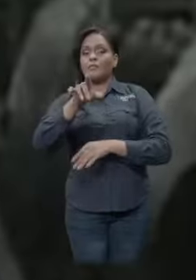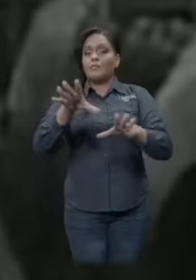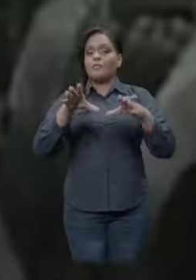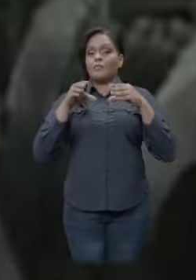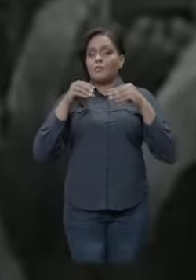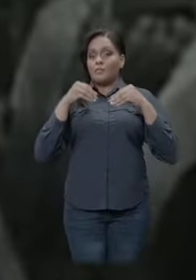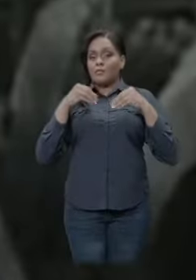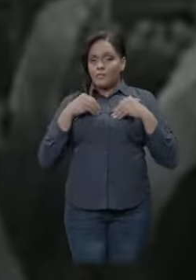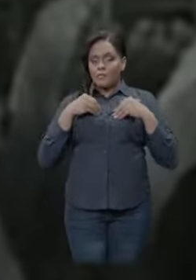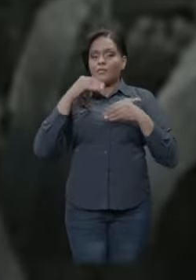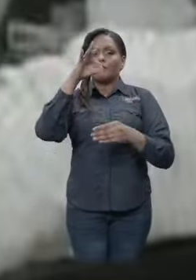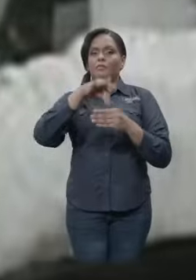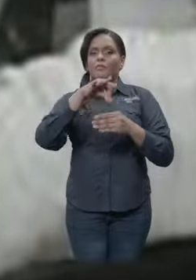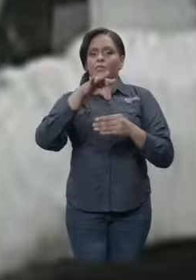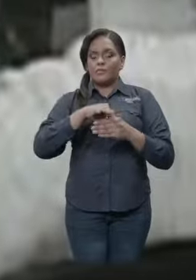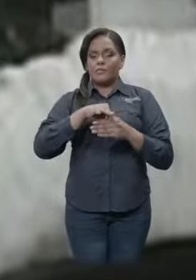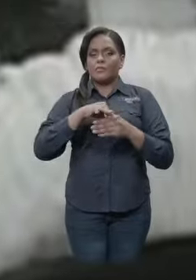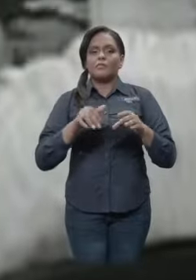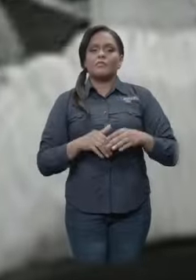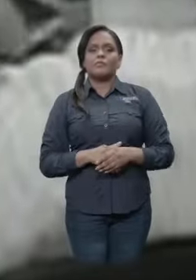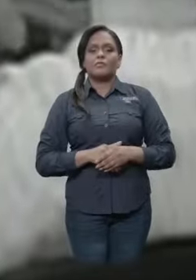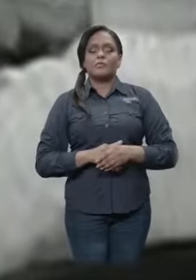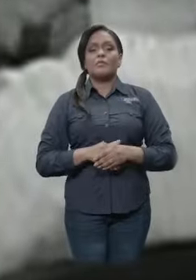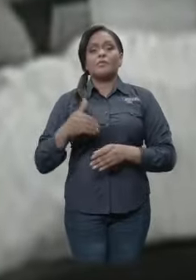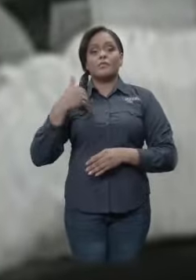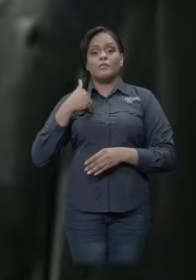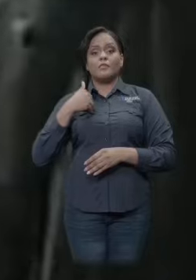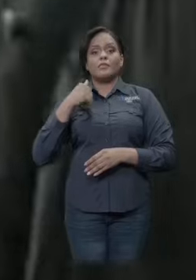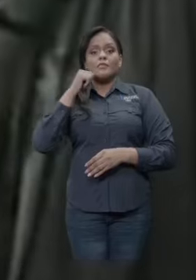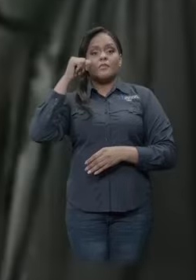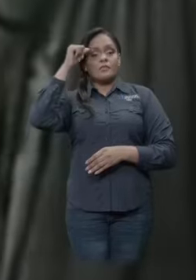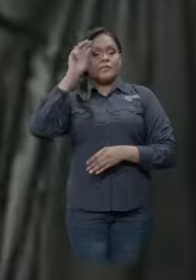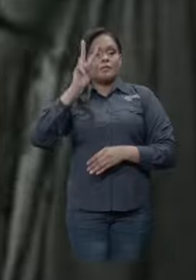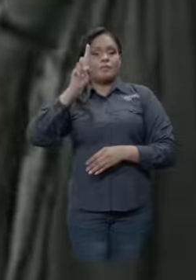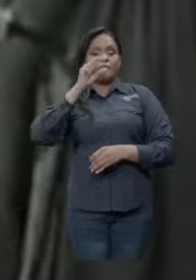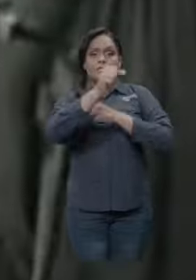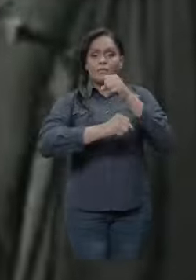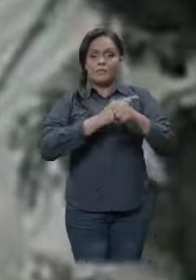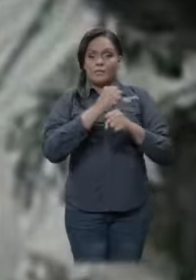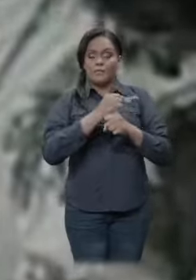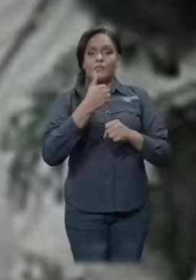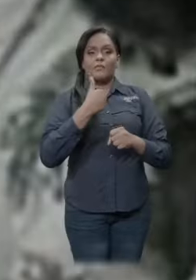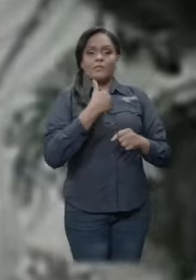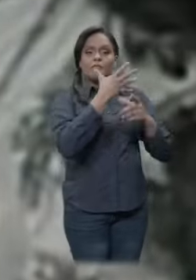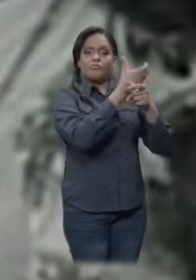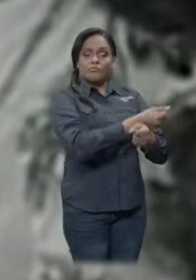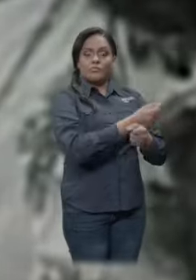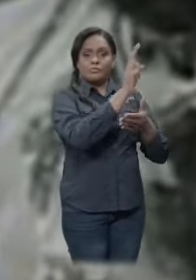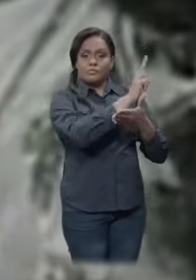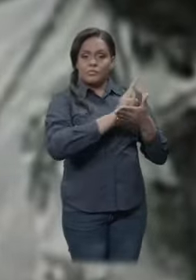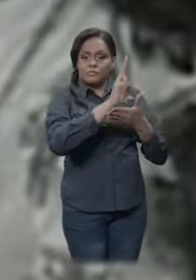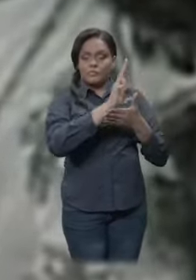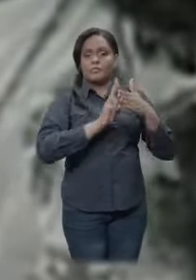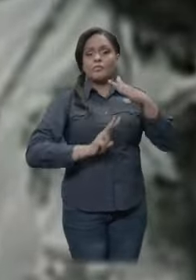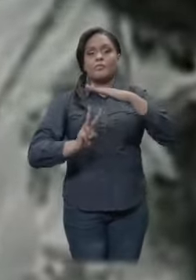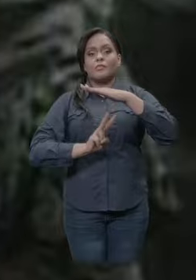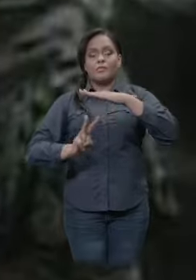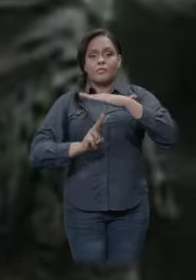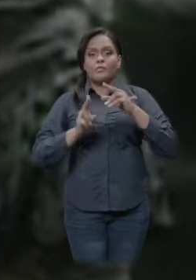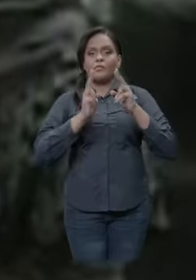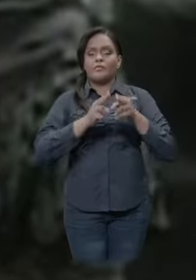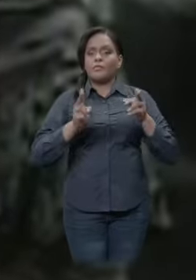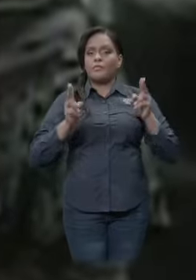en las elecciones municipales. Teníamos que ser mayores de 21 años y tener un diploma universitario, vocacional, normal